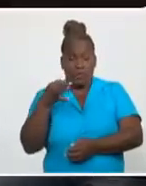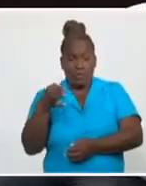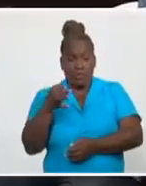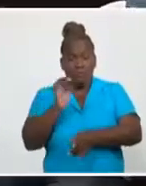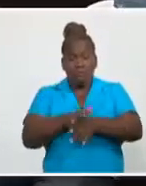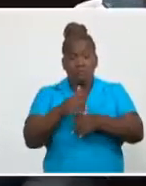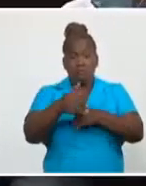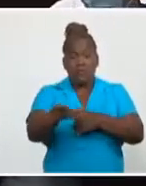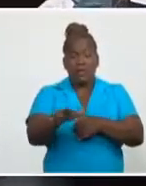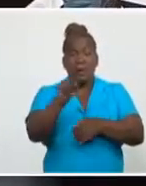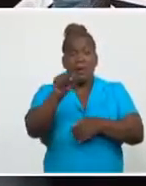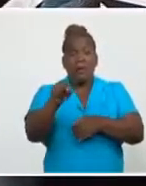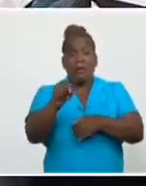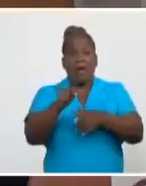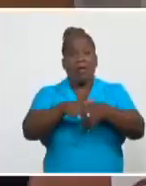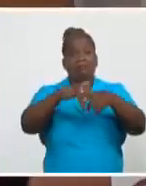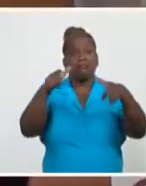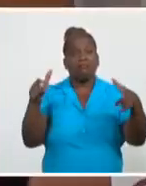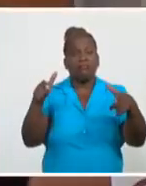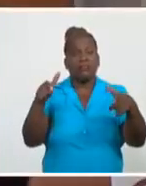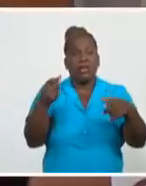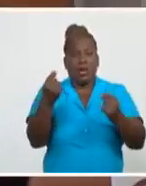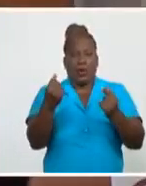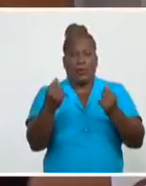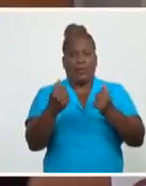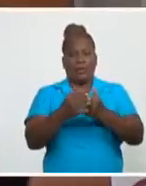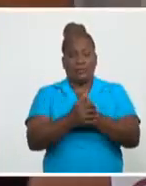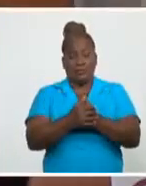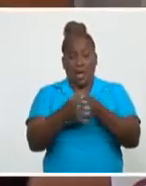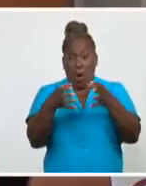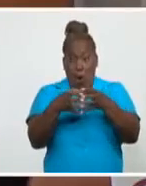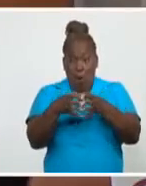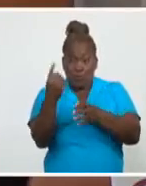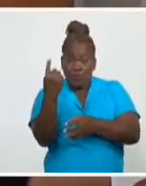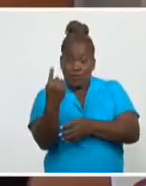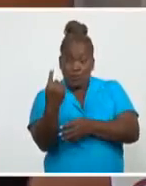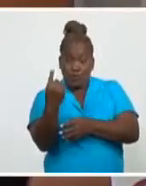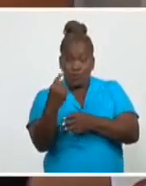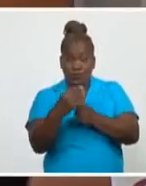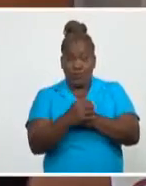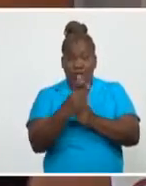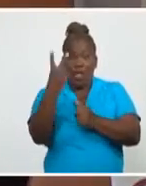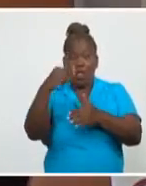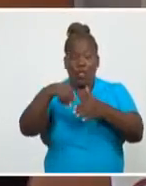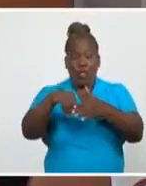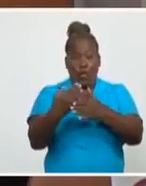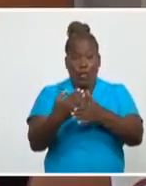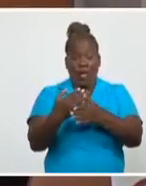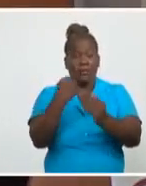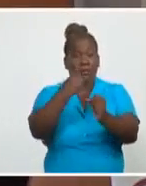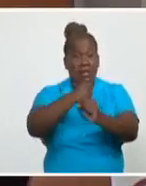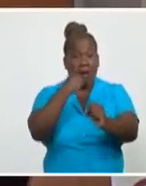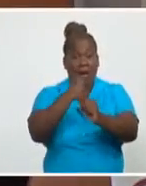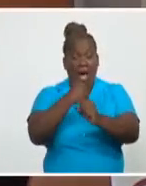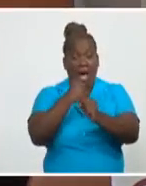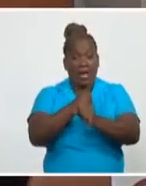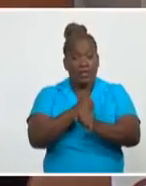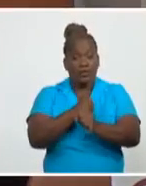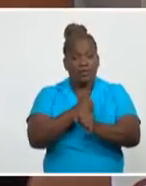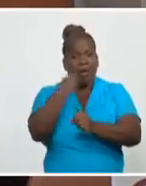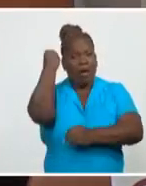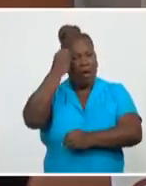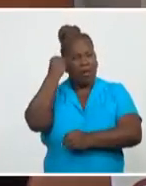para el crecimiento de la economía nacional. La comisión número uno, en los 2 días que estuvo trabajando, evaluó cómo